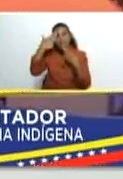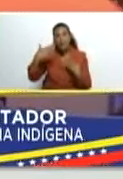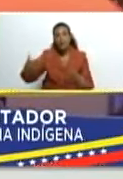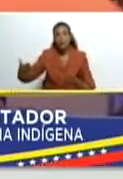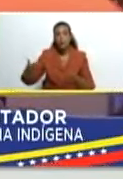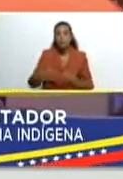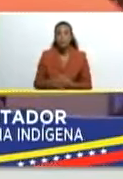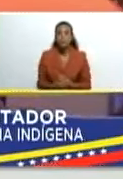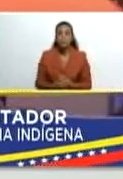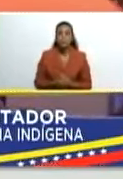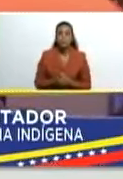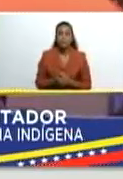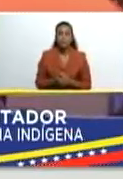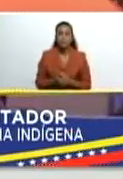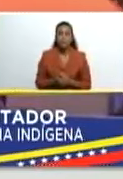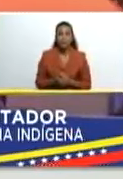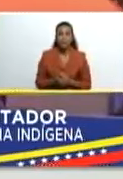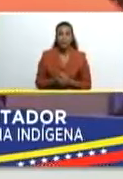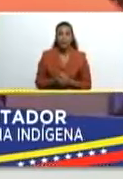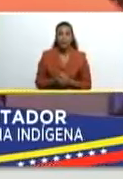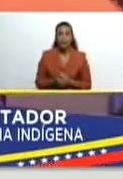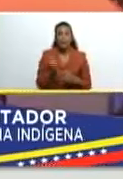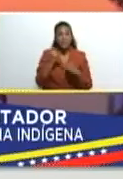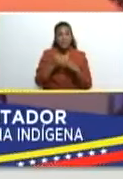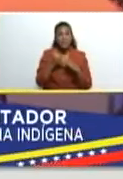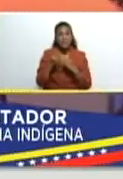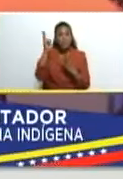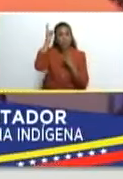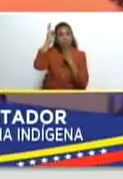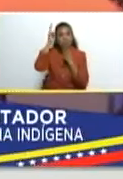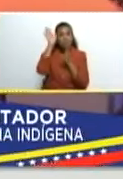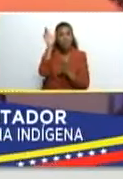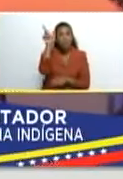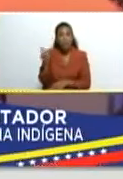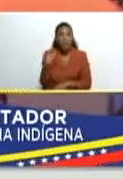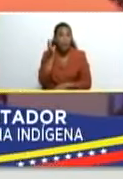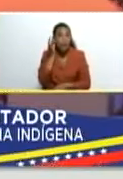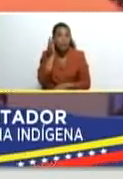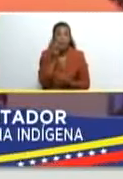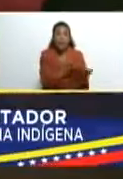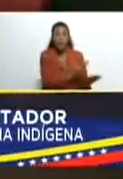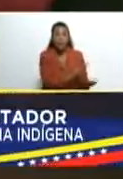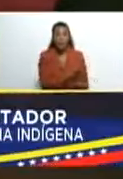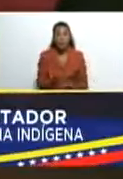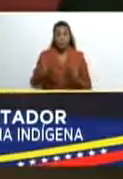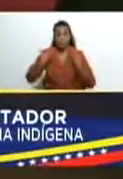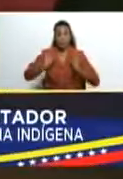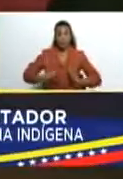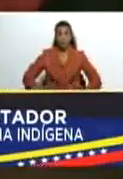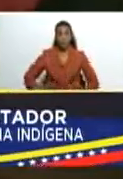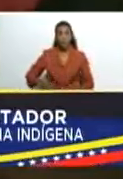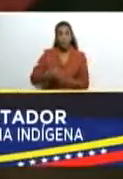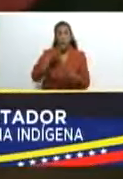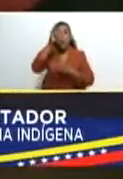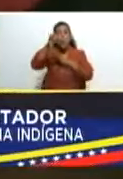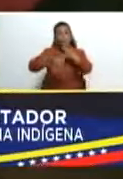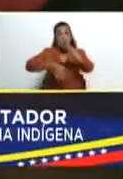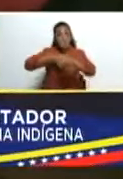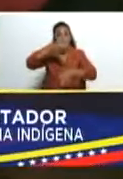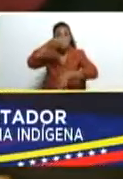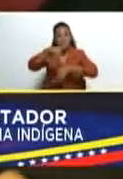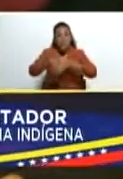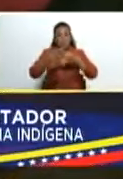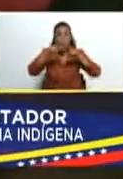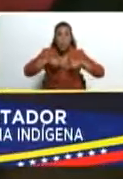solidario. Apellido indígena. Bueno, nos recibió, nos guió por